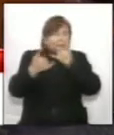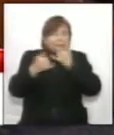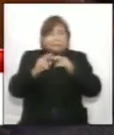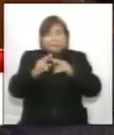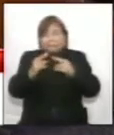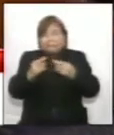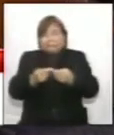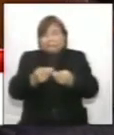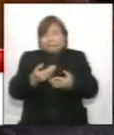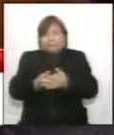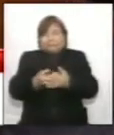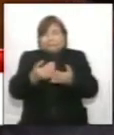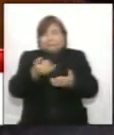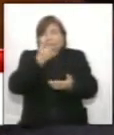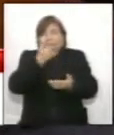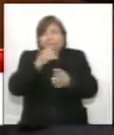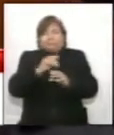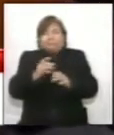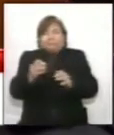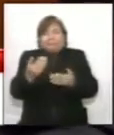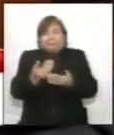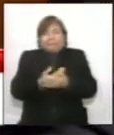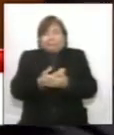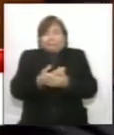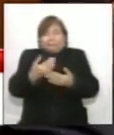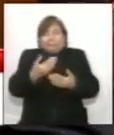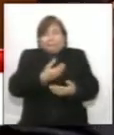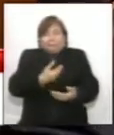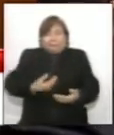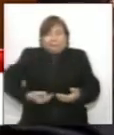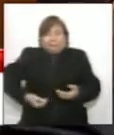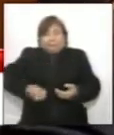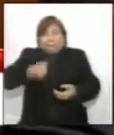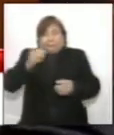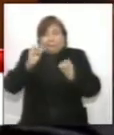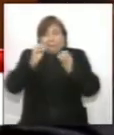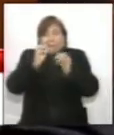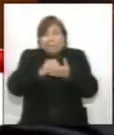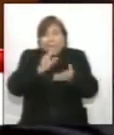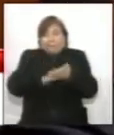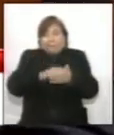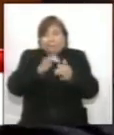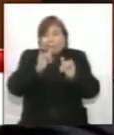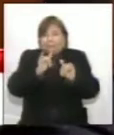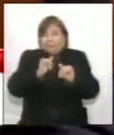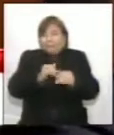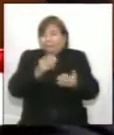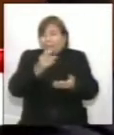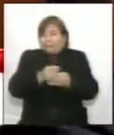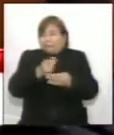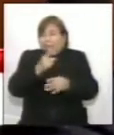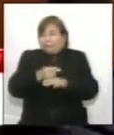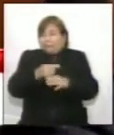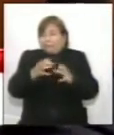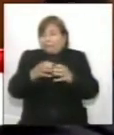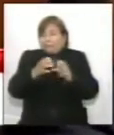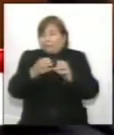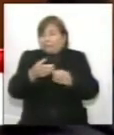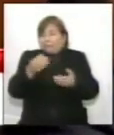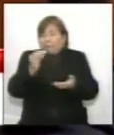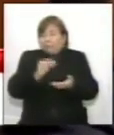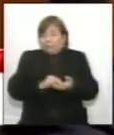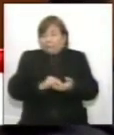todo. ¿Qué pasa si el nuevo jefe de gabinete ratifica a los ministros que son cuestionados por las bancadas? ¿Usted